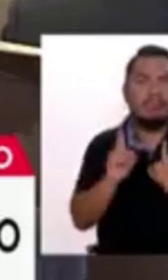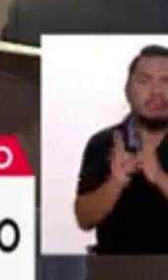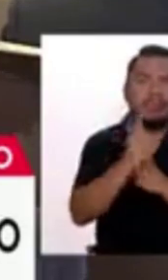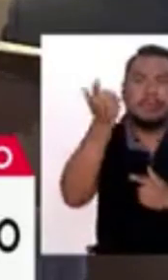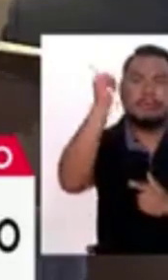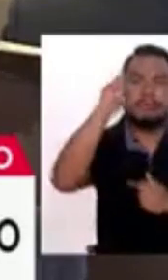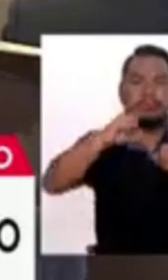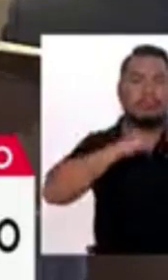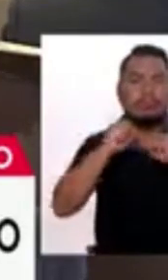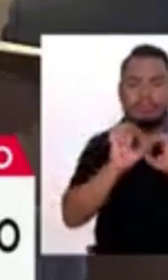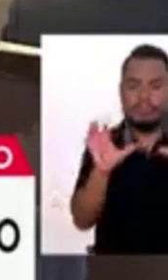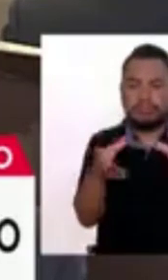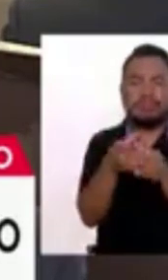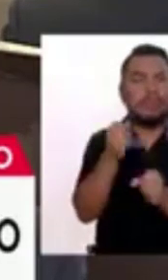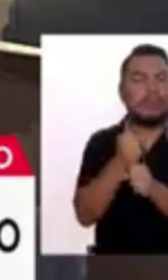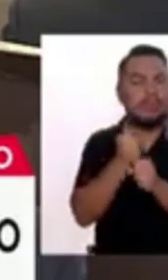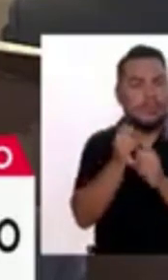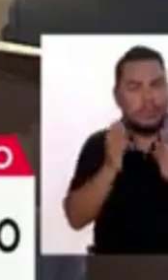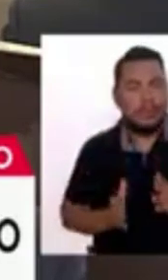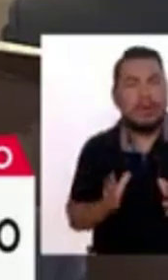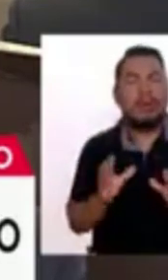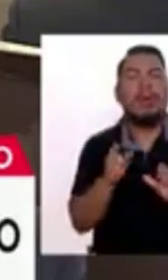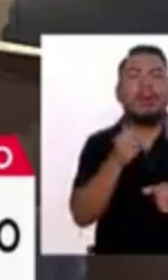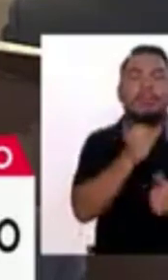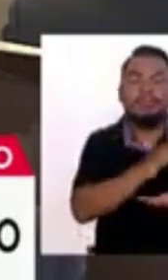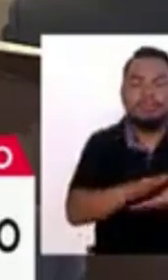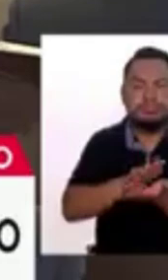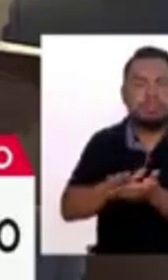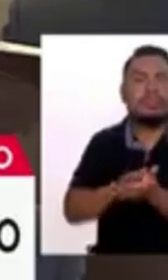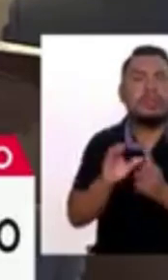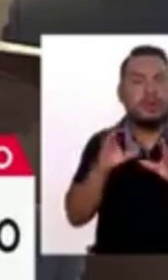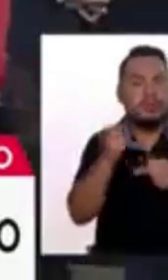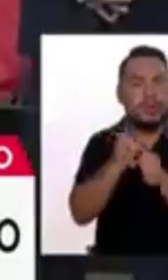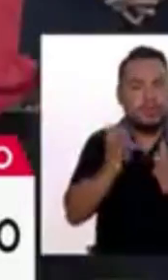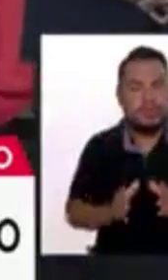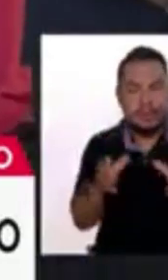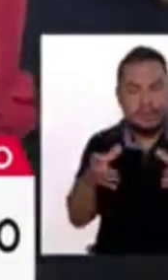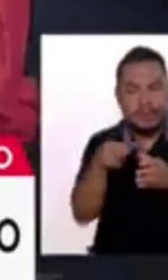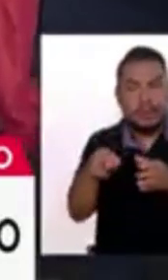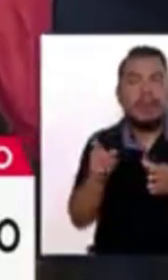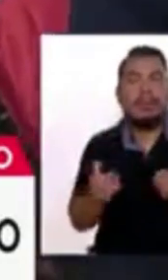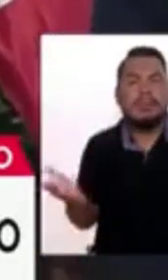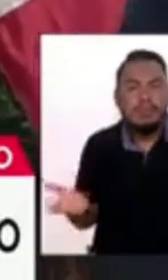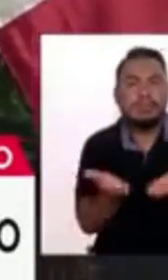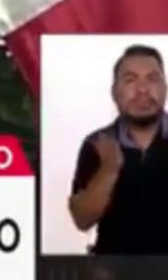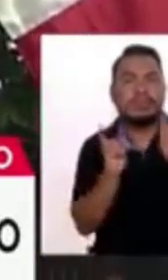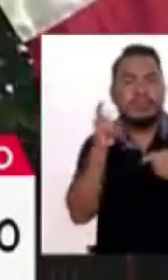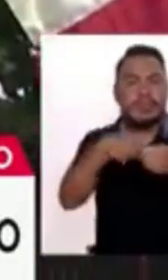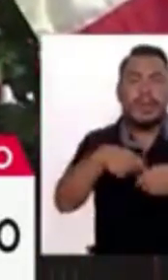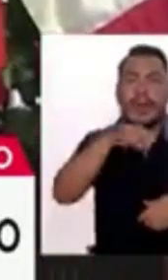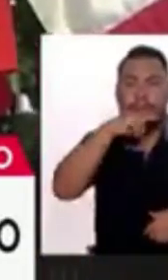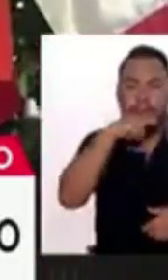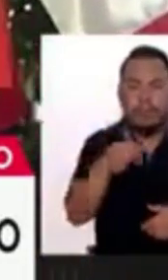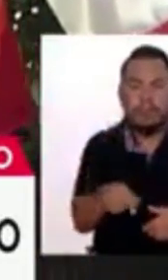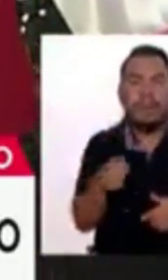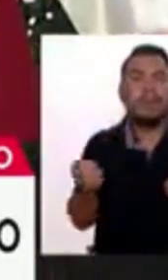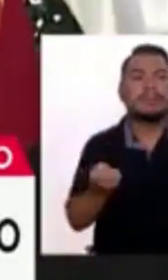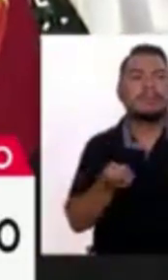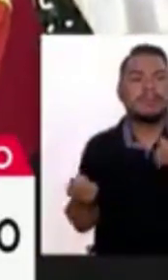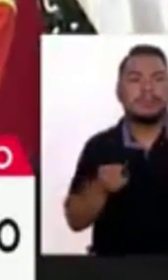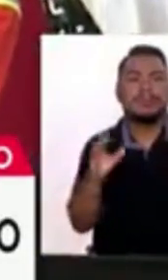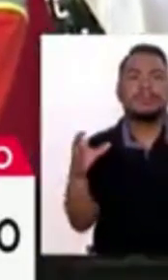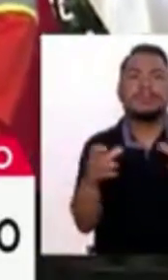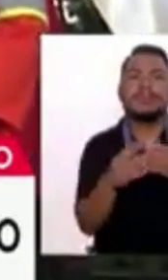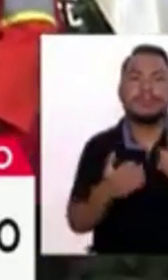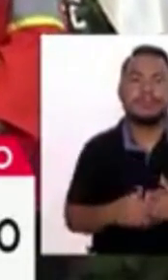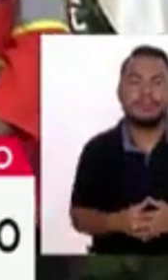el Sindicato de Trabajadores Obreros y Obreras e incentivó la participación de la mujer en la dirección